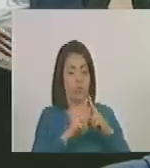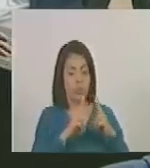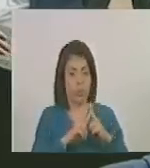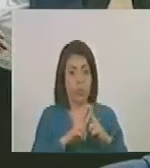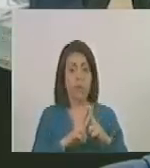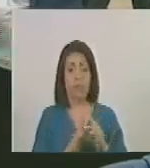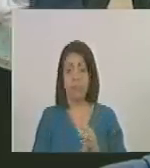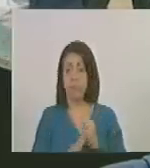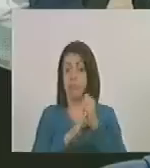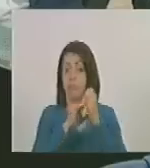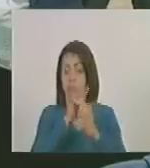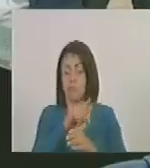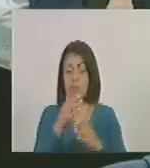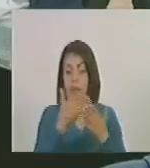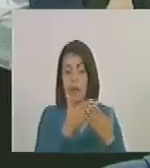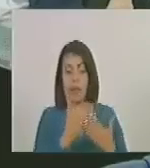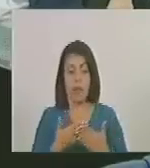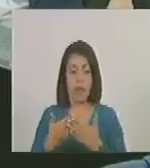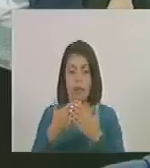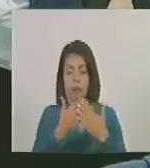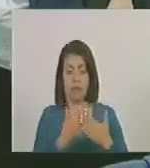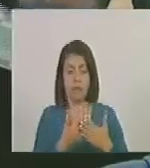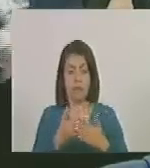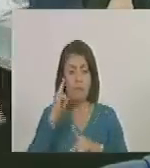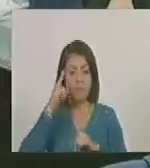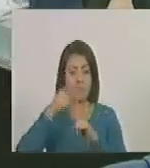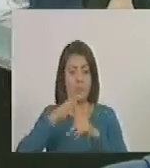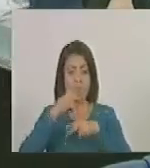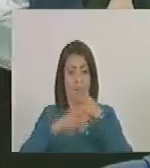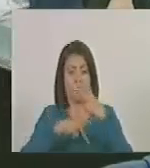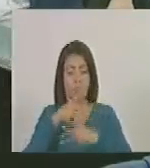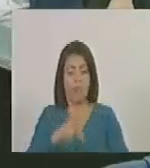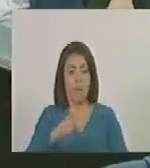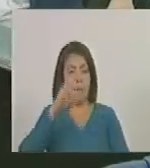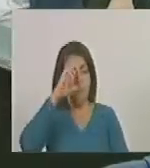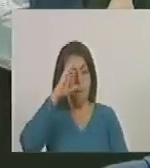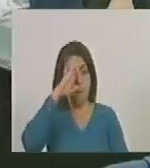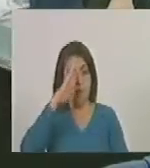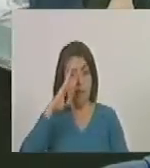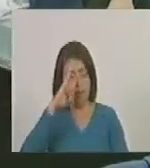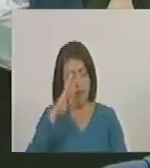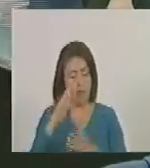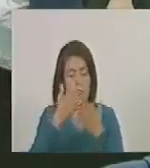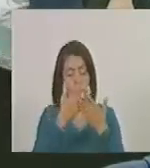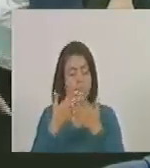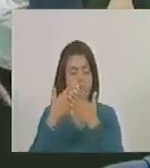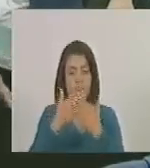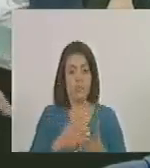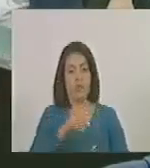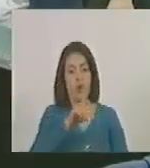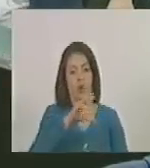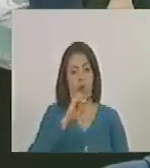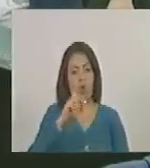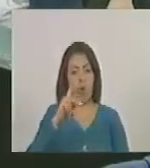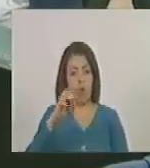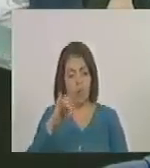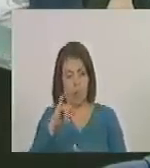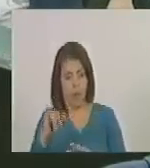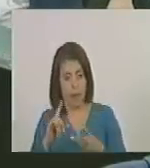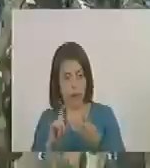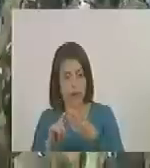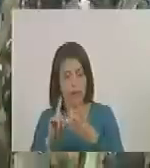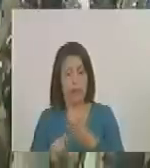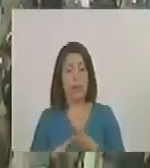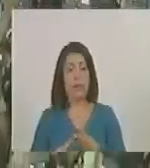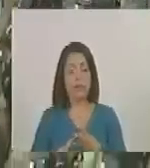liderazgo. Hay que estudiar la trayectoria política de Gustavo Petro. Hay que conocer a López Obrador. Hay que conocer